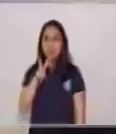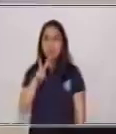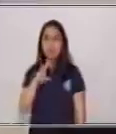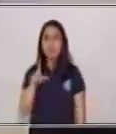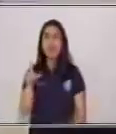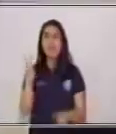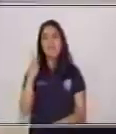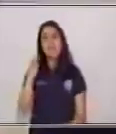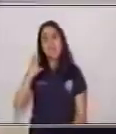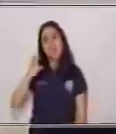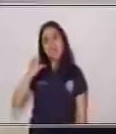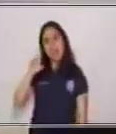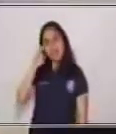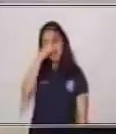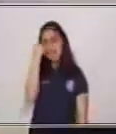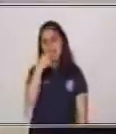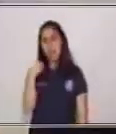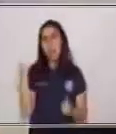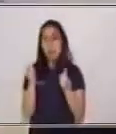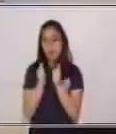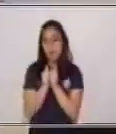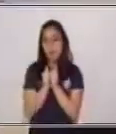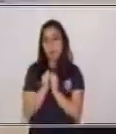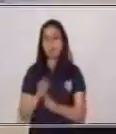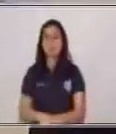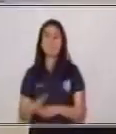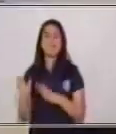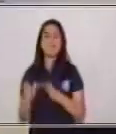azúcar. Acá le falta una tilde.